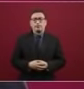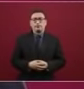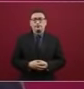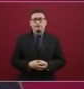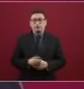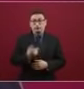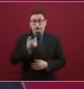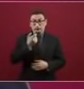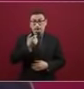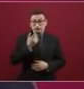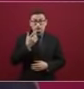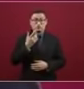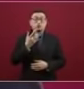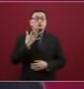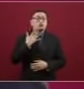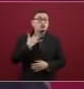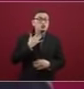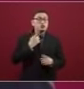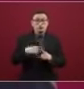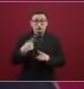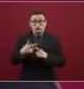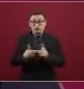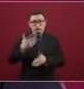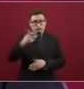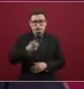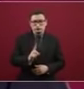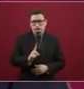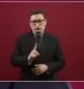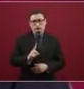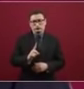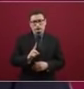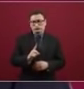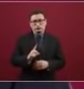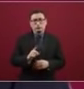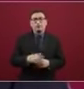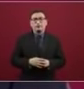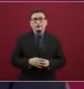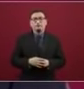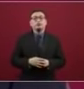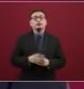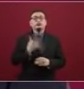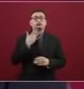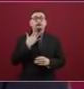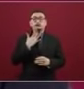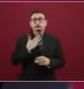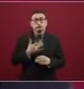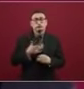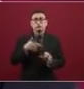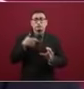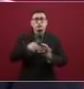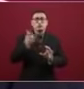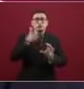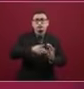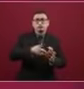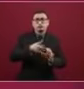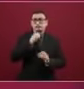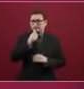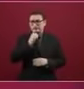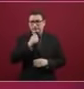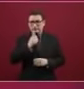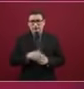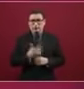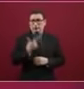los combustibles en términos reales, no aumenta el precio de las gasolinas, no aumenta el precio